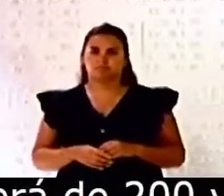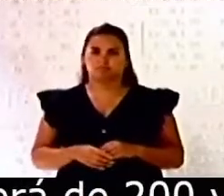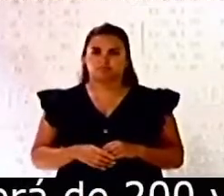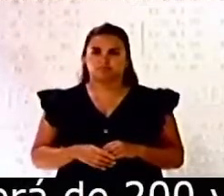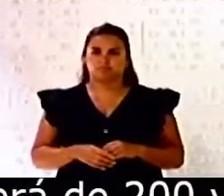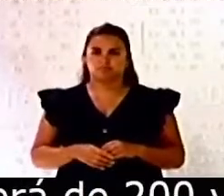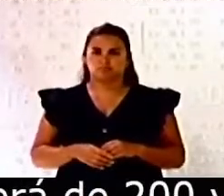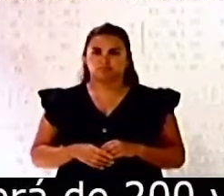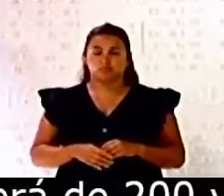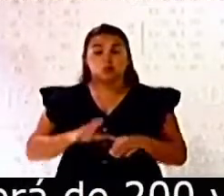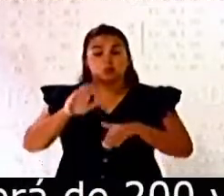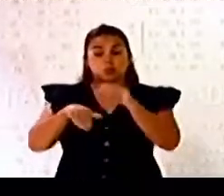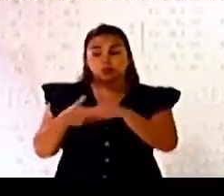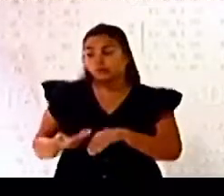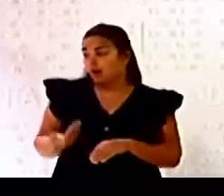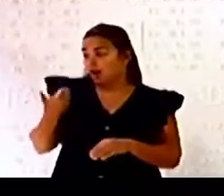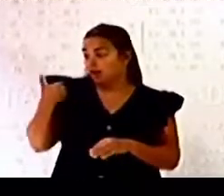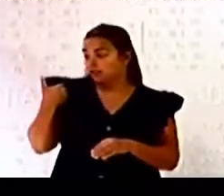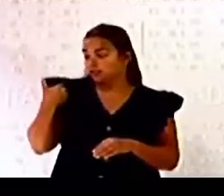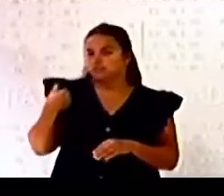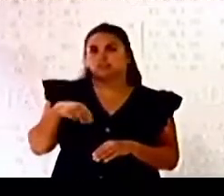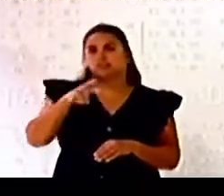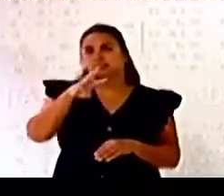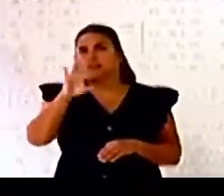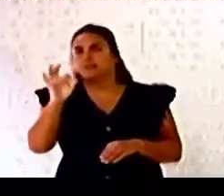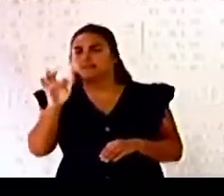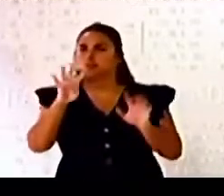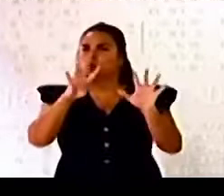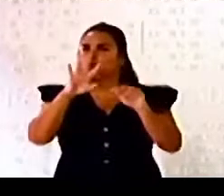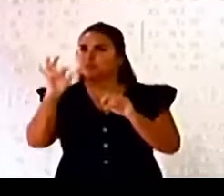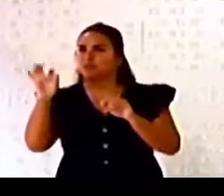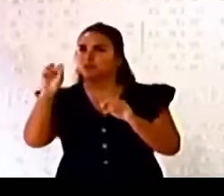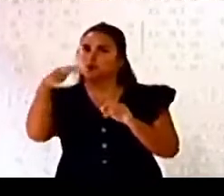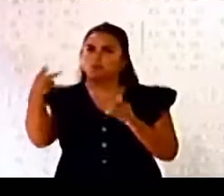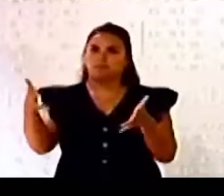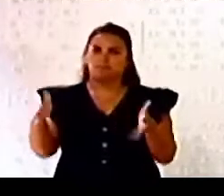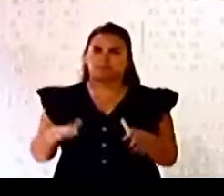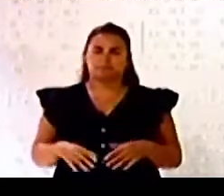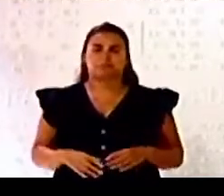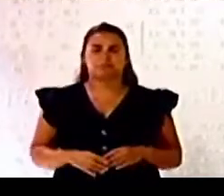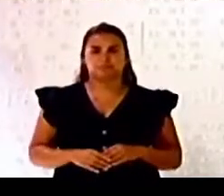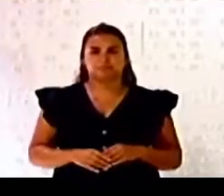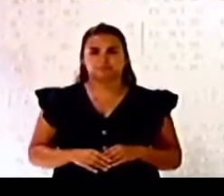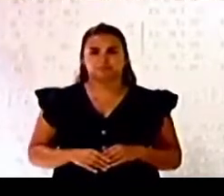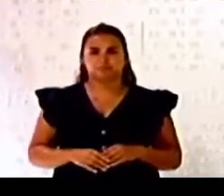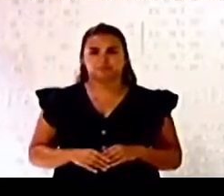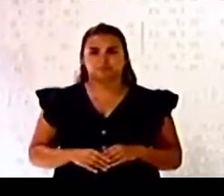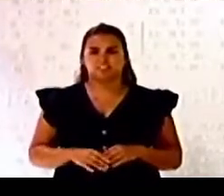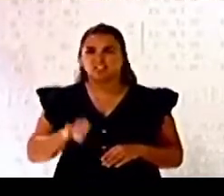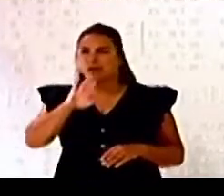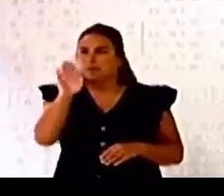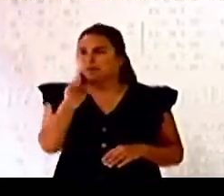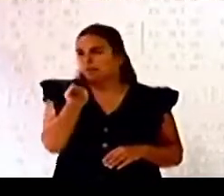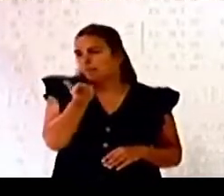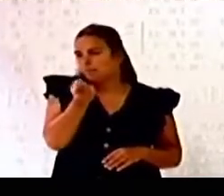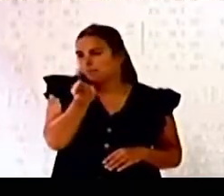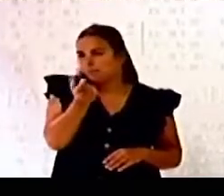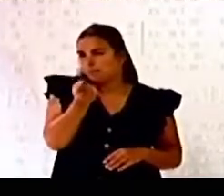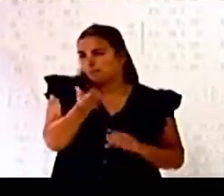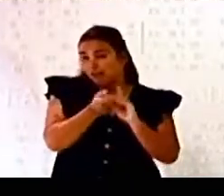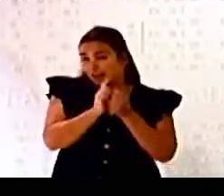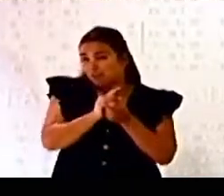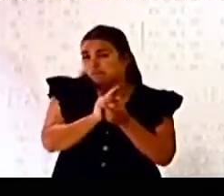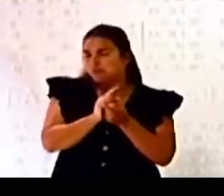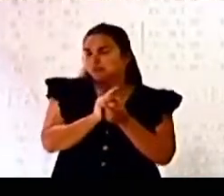En la anterior convocatoria, entre 300 y 900 euros. Puede parecer peccata minuta la